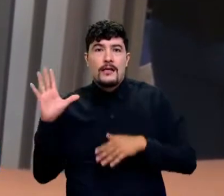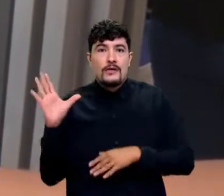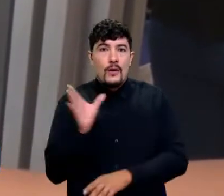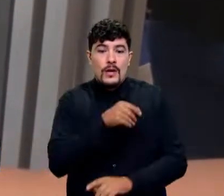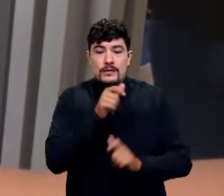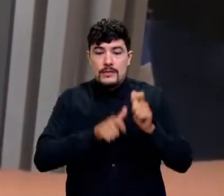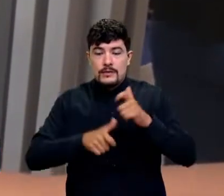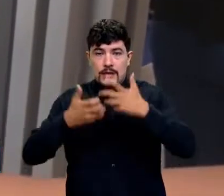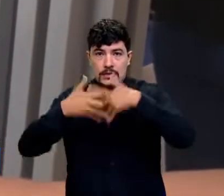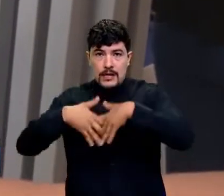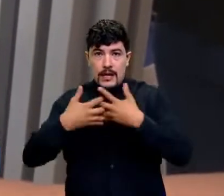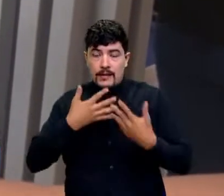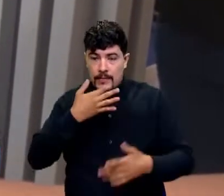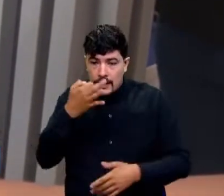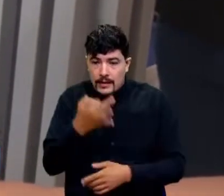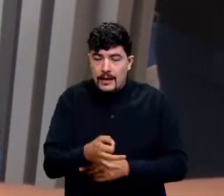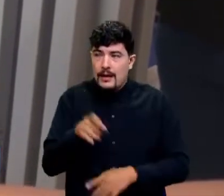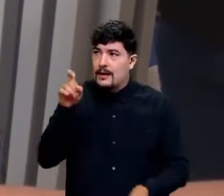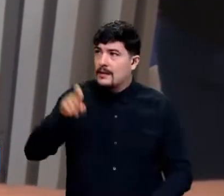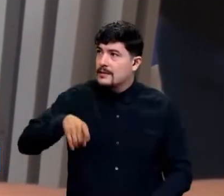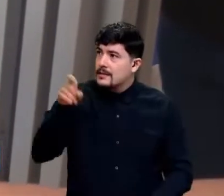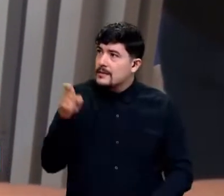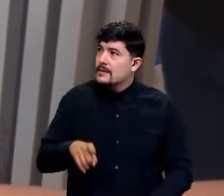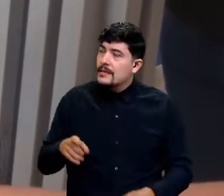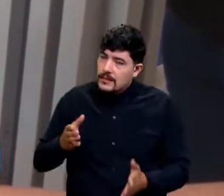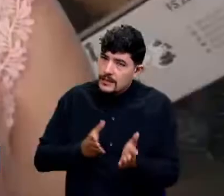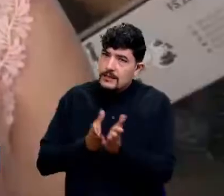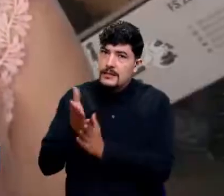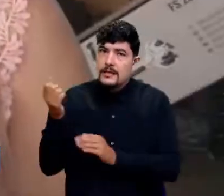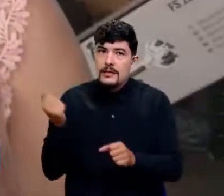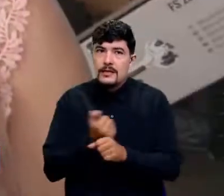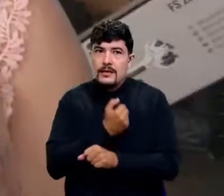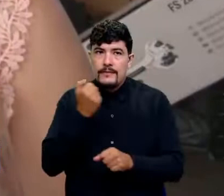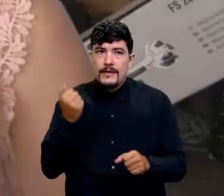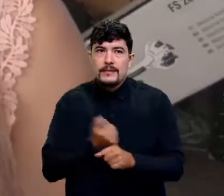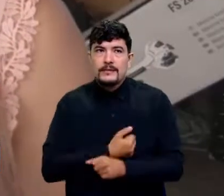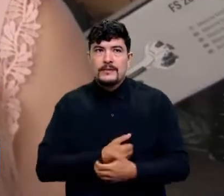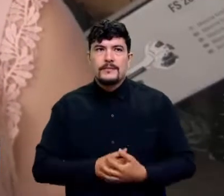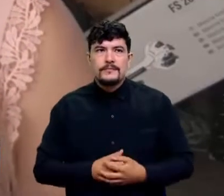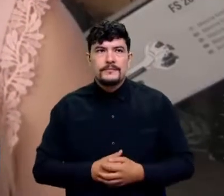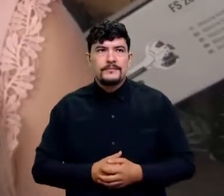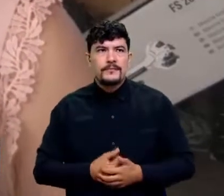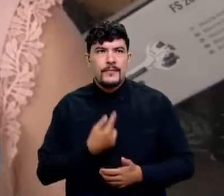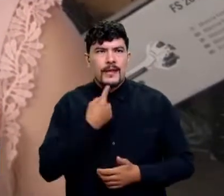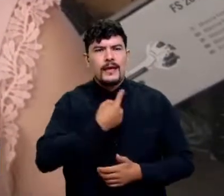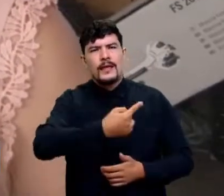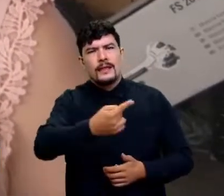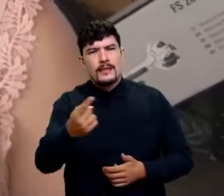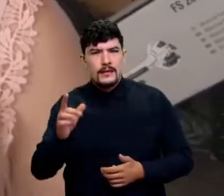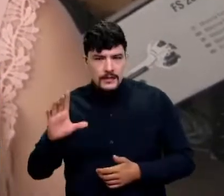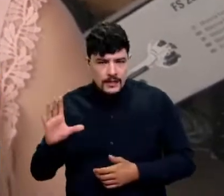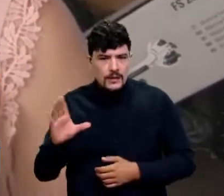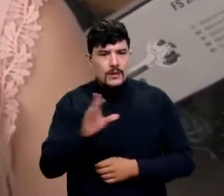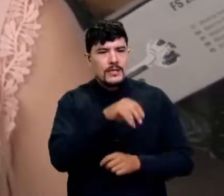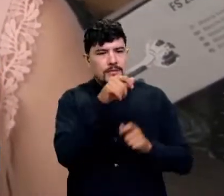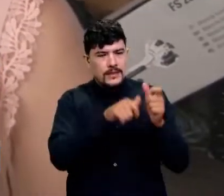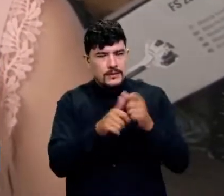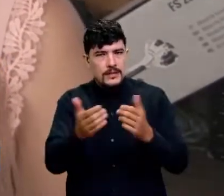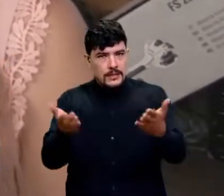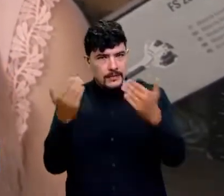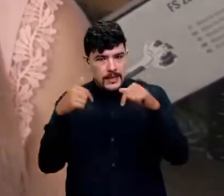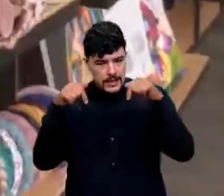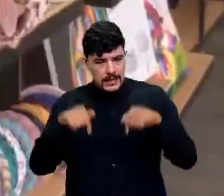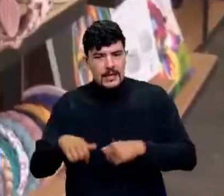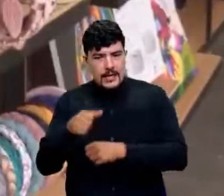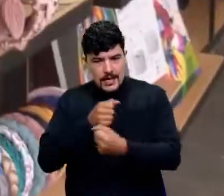necesitamos y surgimos trabajando prácticamente en jueces y decirles a todos los cucuteños que vengan a apoyarnos